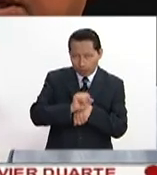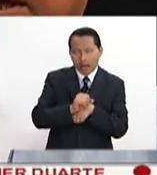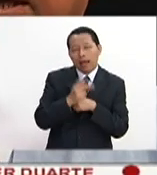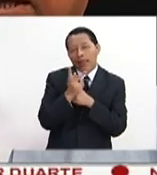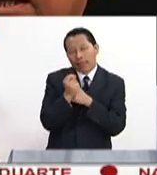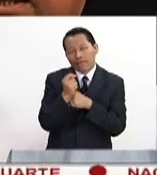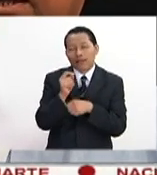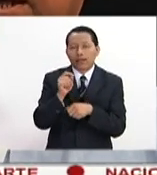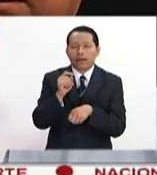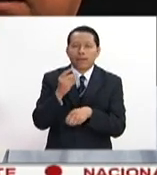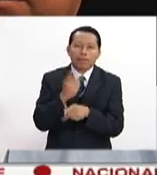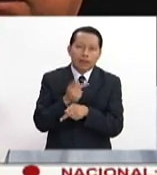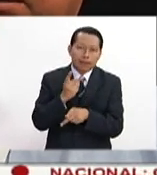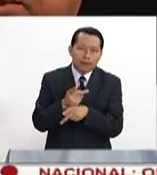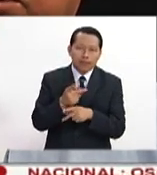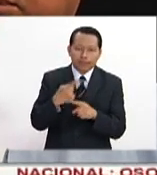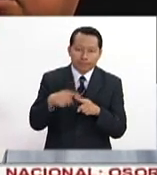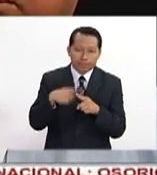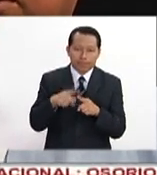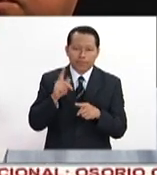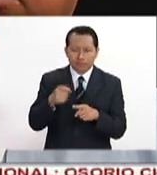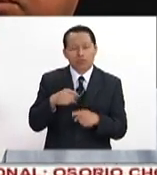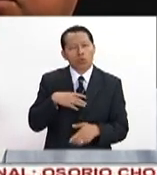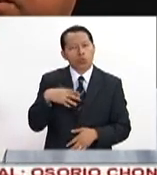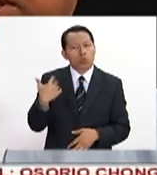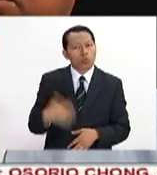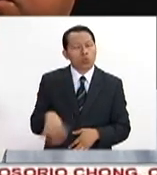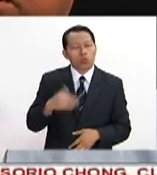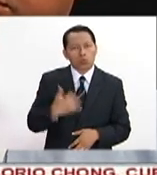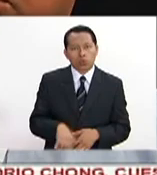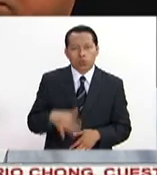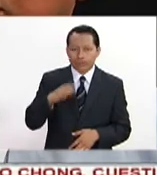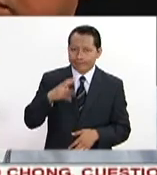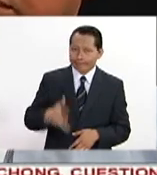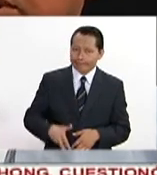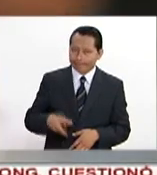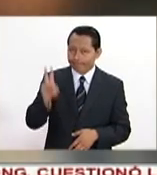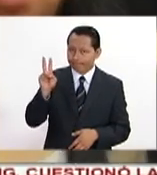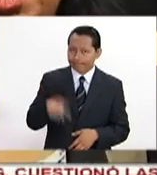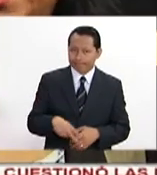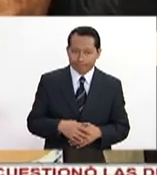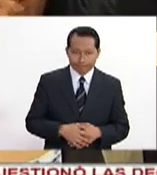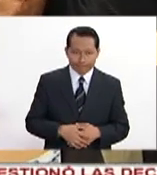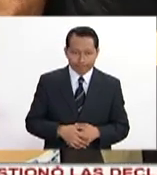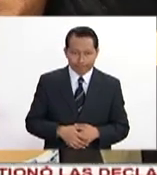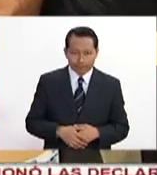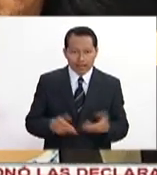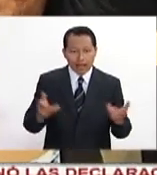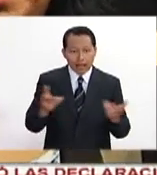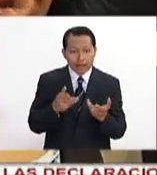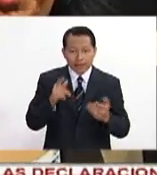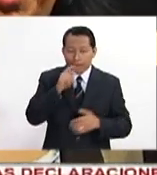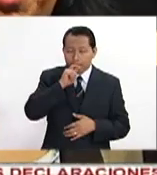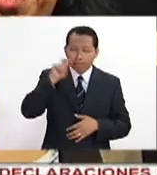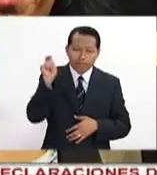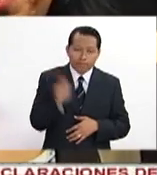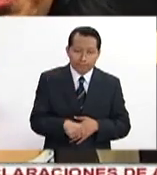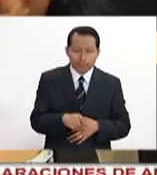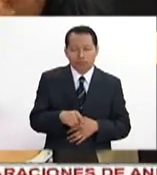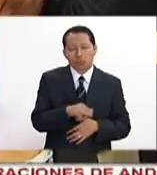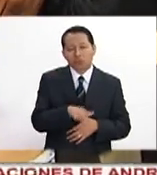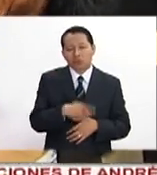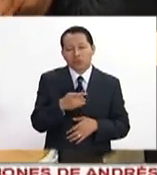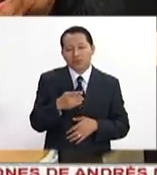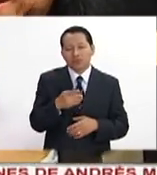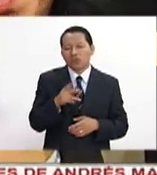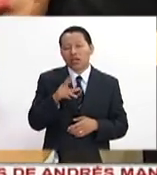telebachillerato, y es un honor, es un orgullo. Se crean amistades, aunque uno